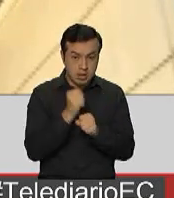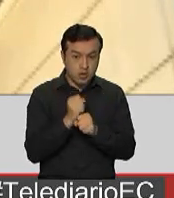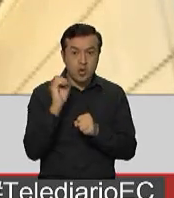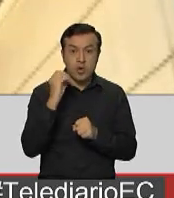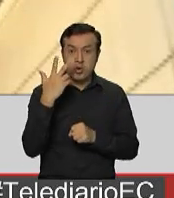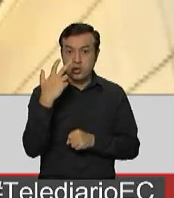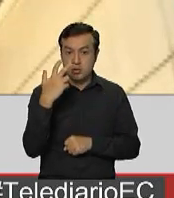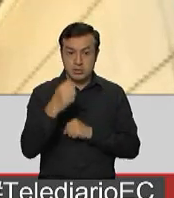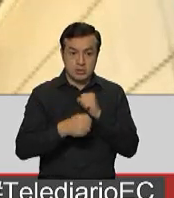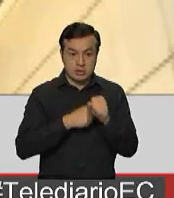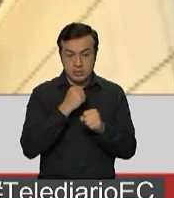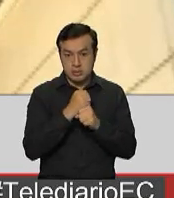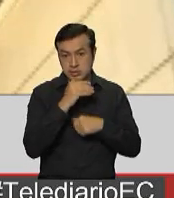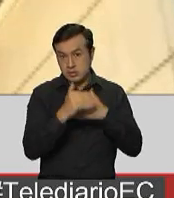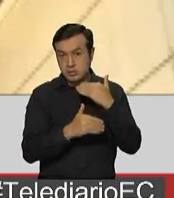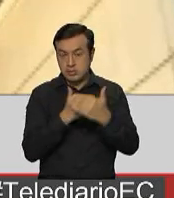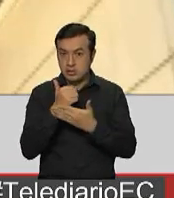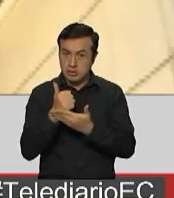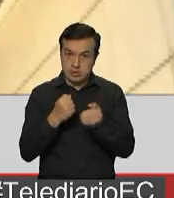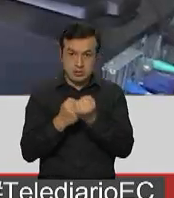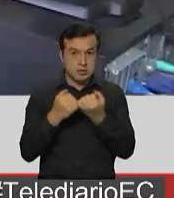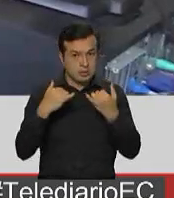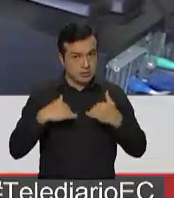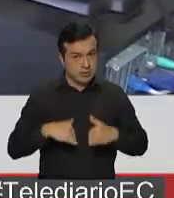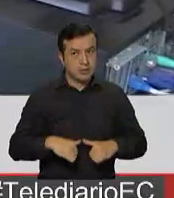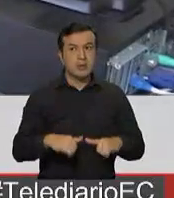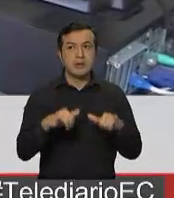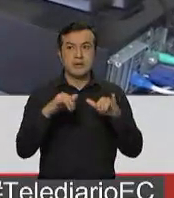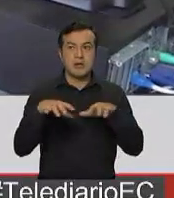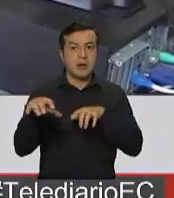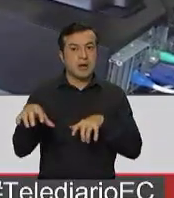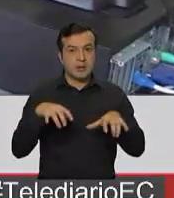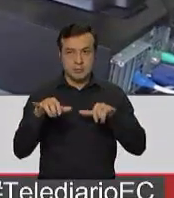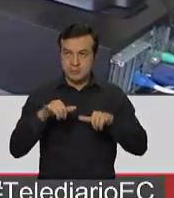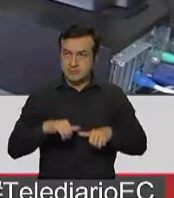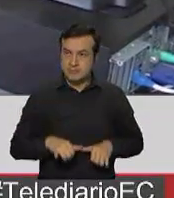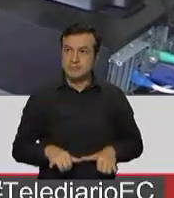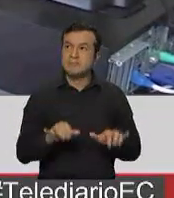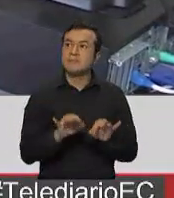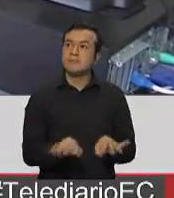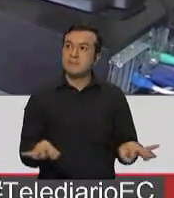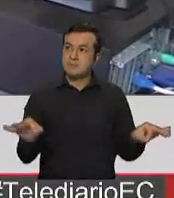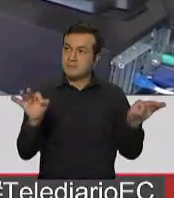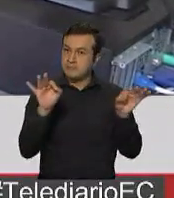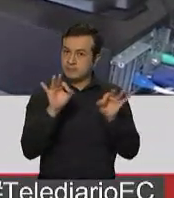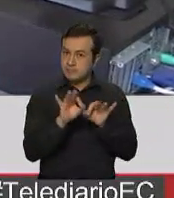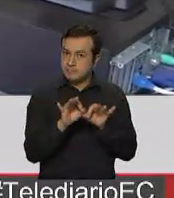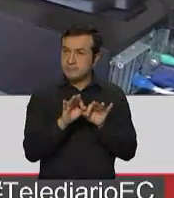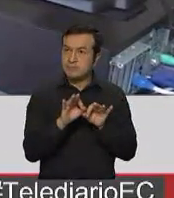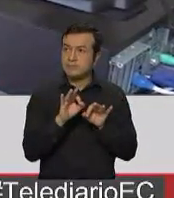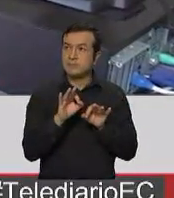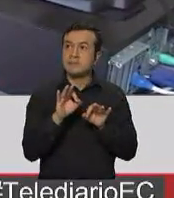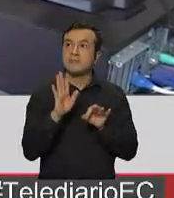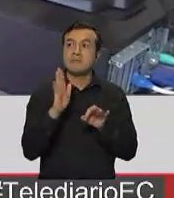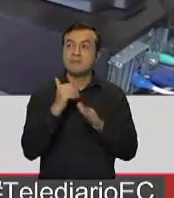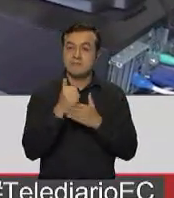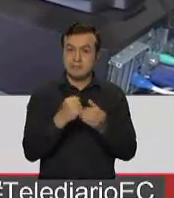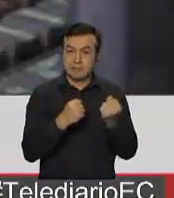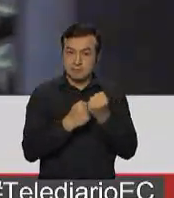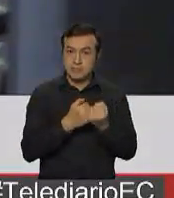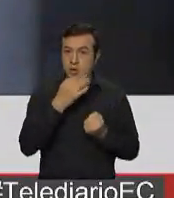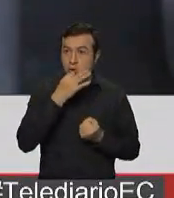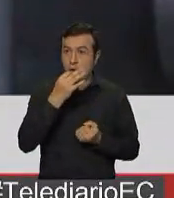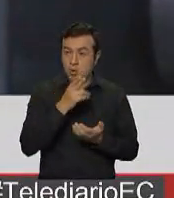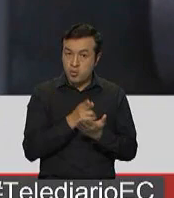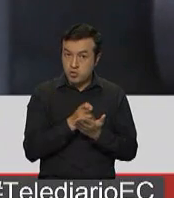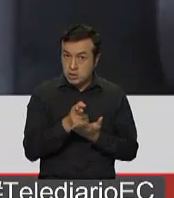años nos ha servido para que tengamos lo que tenemos hoy día. La acción ciudadana es vital en este engranaje para contribuir con acciones honestas